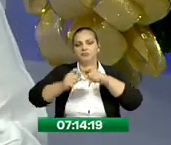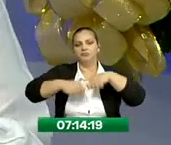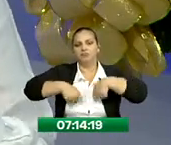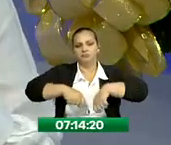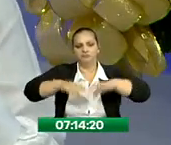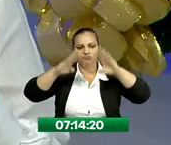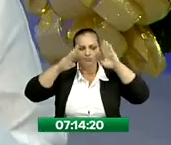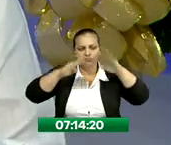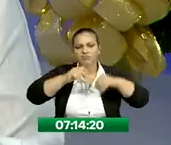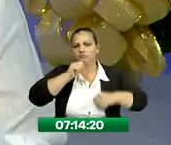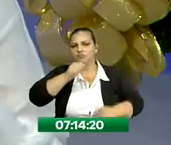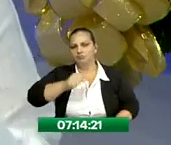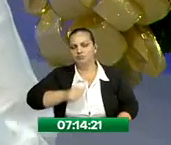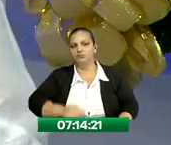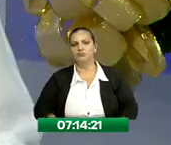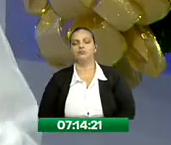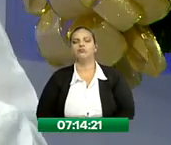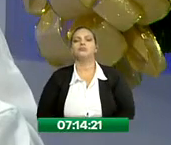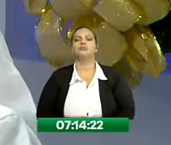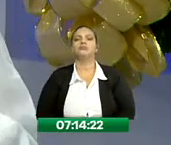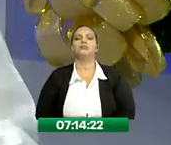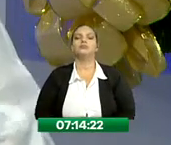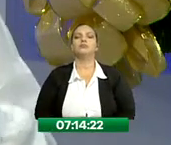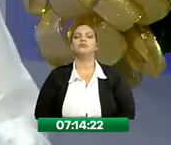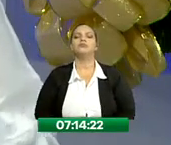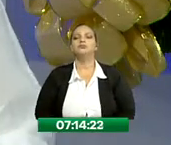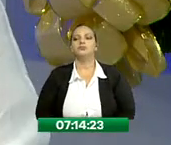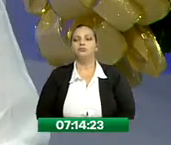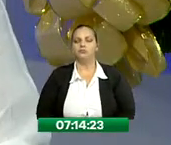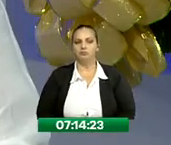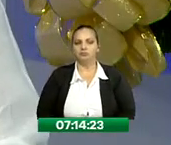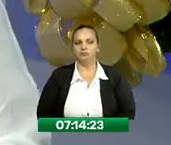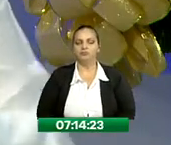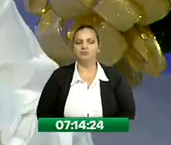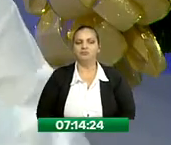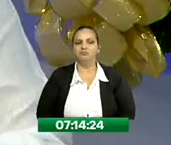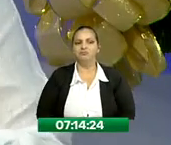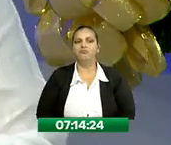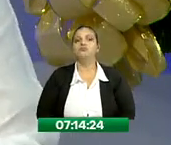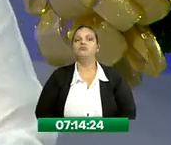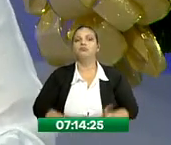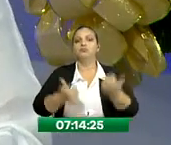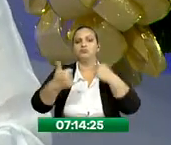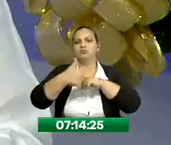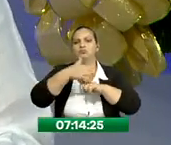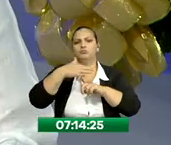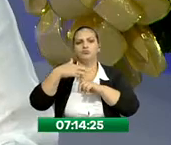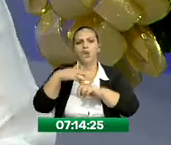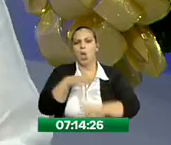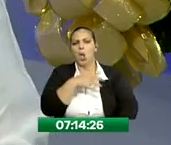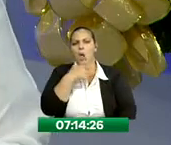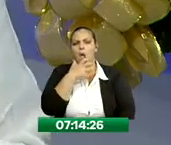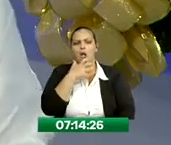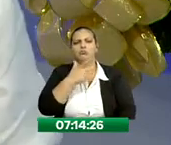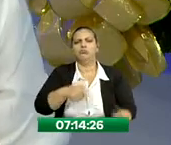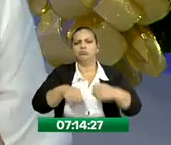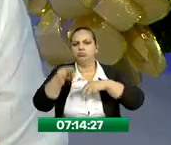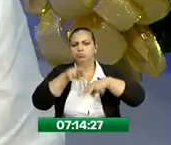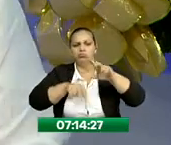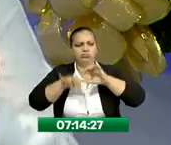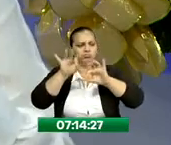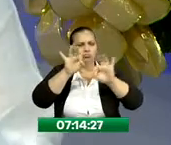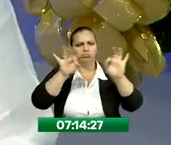Tres. El parque térmico no está siendo utilizado de manera eficiente. Son razones fundamentales porque todo esto tiene que ver con un